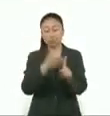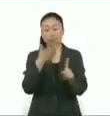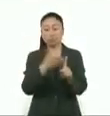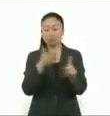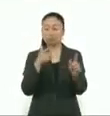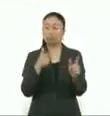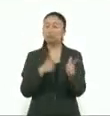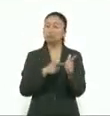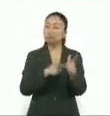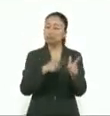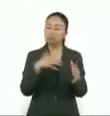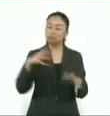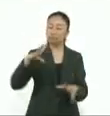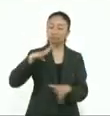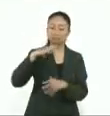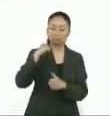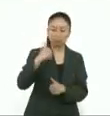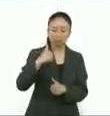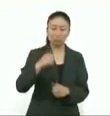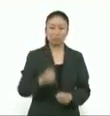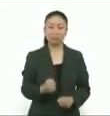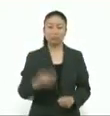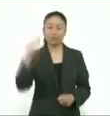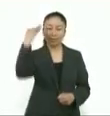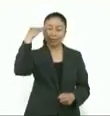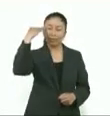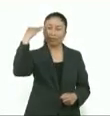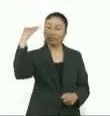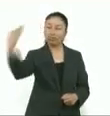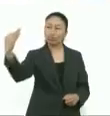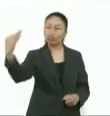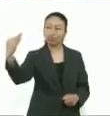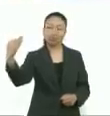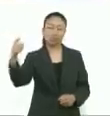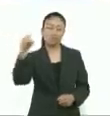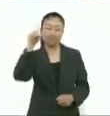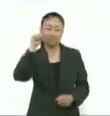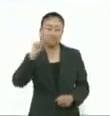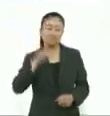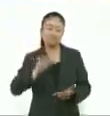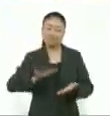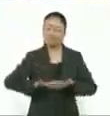¡Es el tiempo de las mujeres!